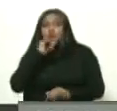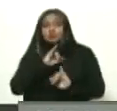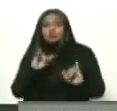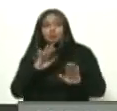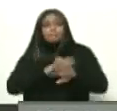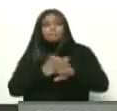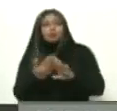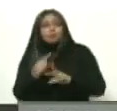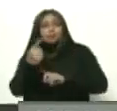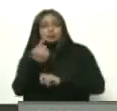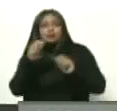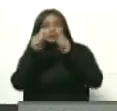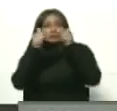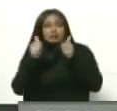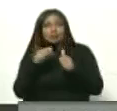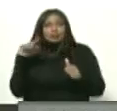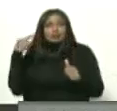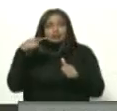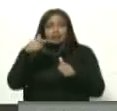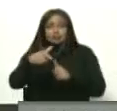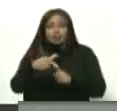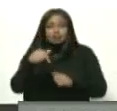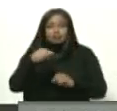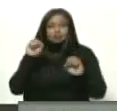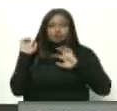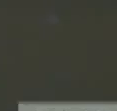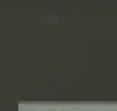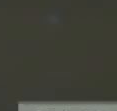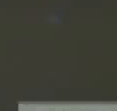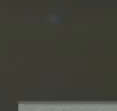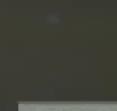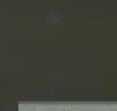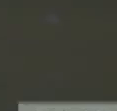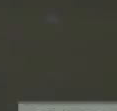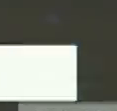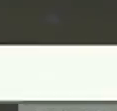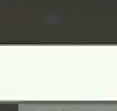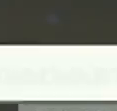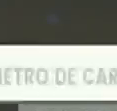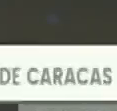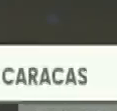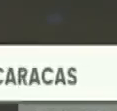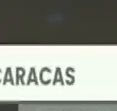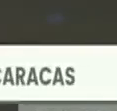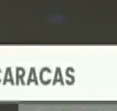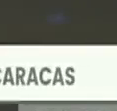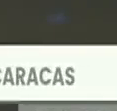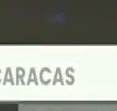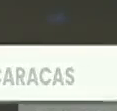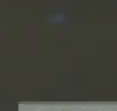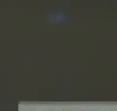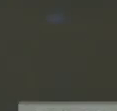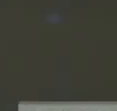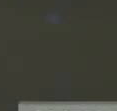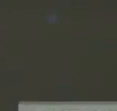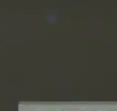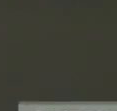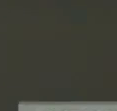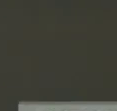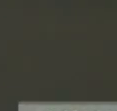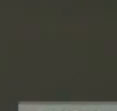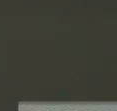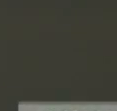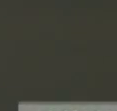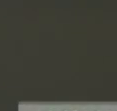el principal sistema de transporte masivo del país, como lo es el Metro de Caracas, está desplegando un operativo especial de seguridad para que